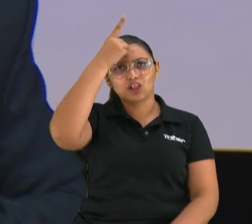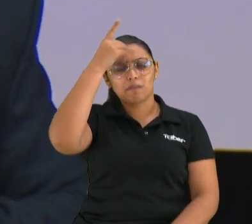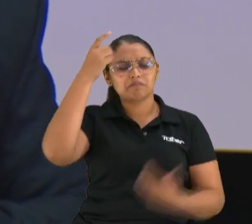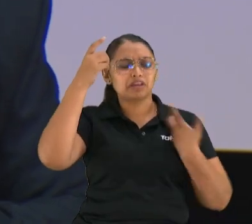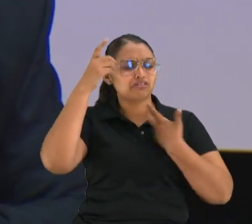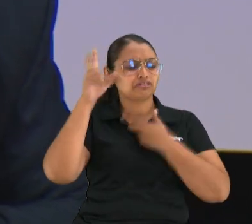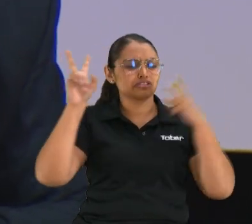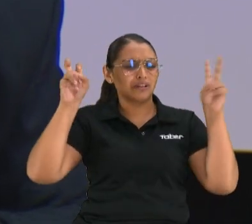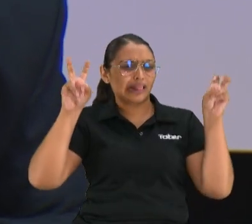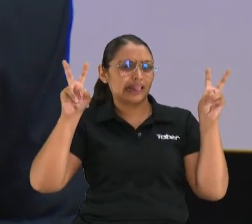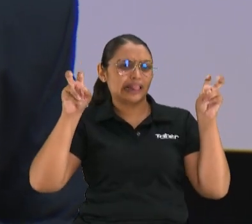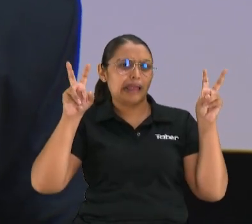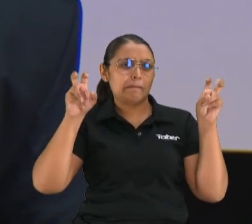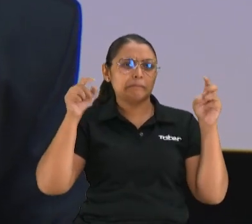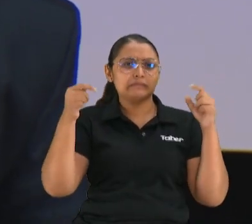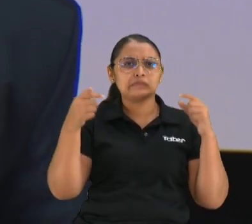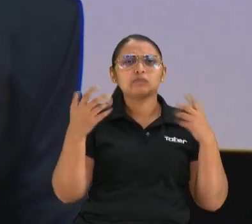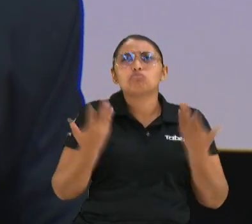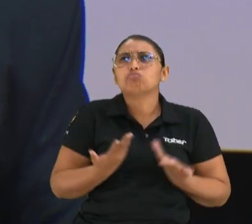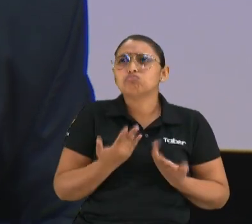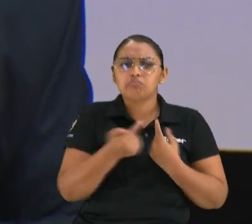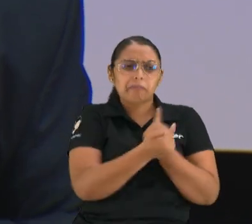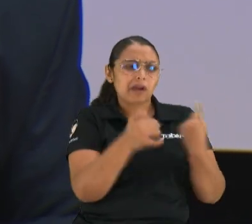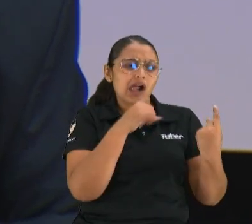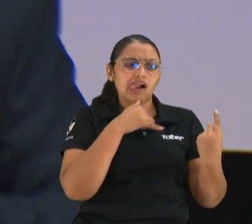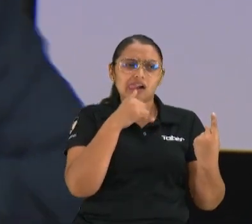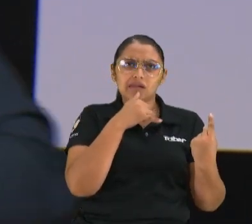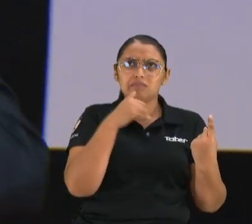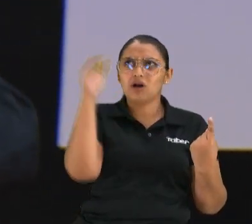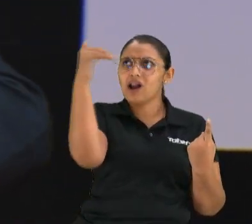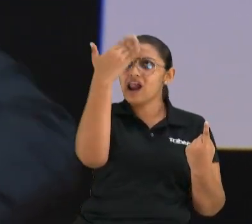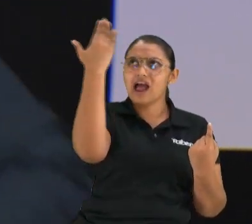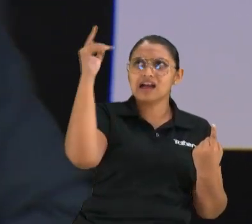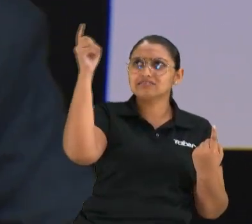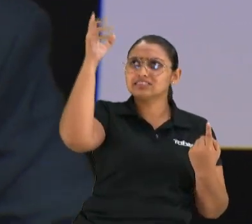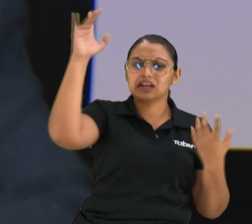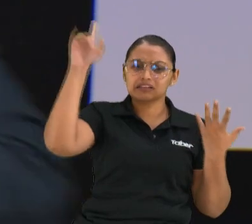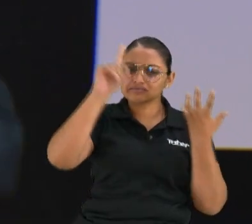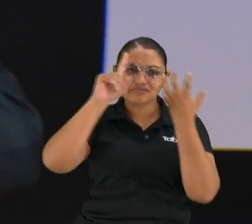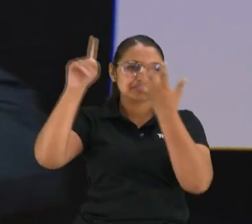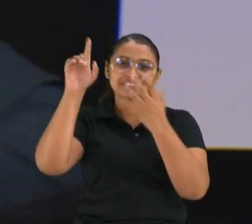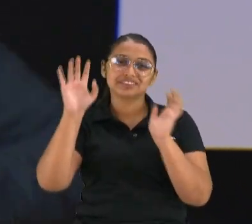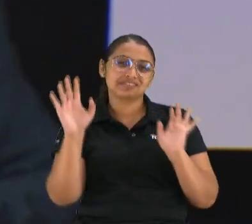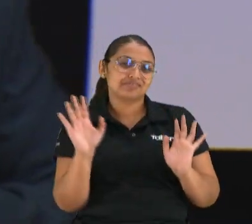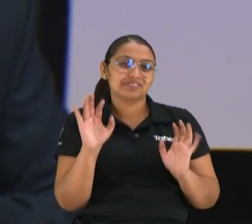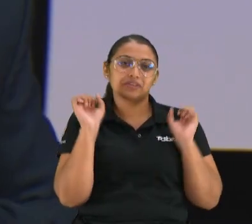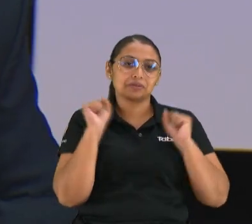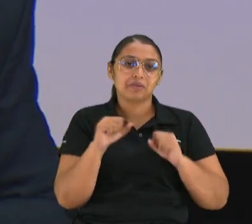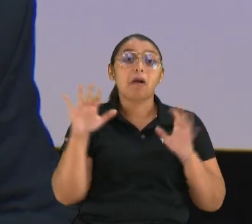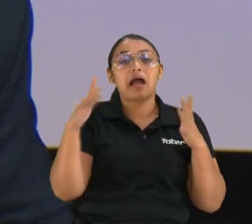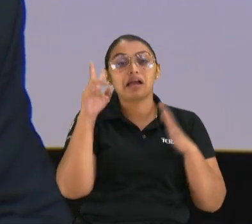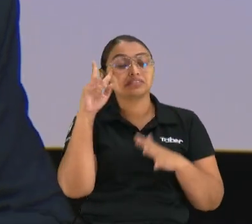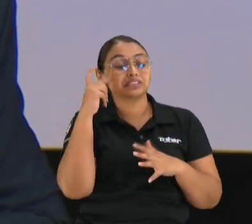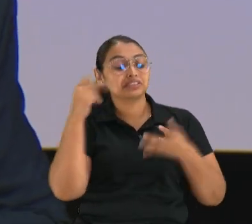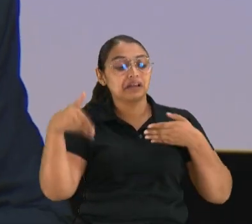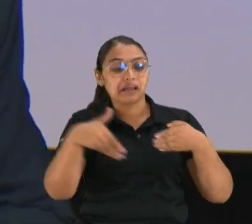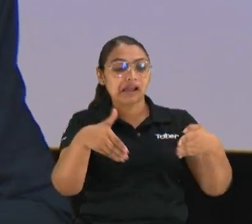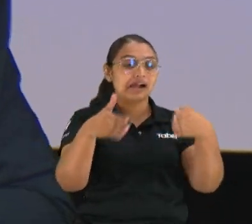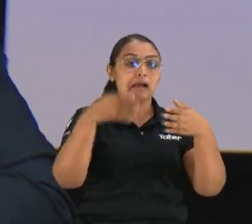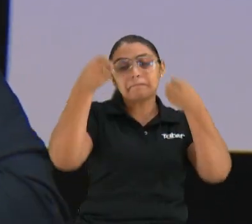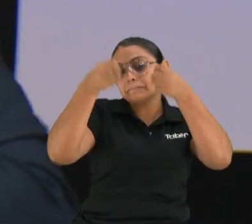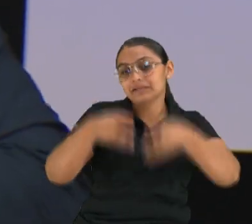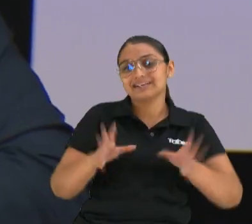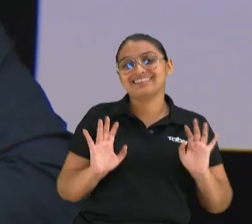a mí no se lo vas a perder por favor sabe por qué Porque siempre pierden el camino ahí está la solución pero vamos al punto